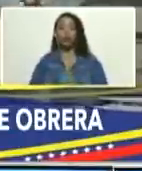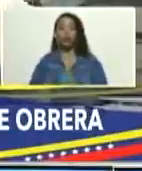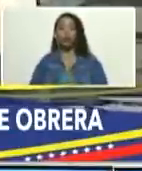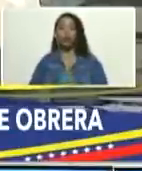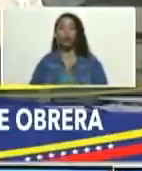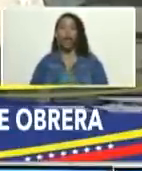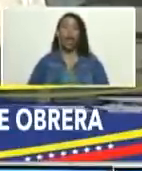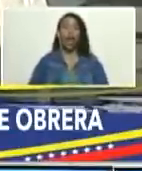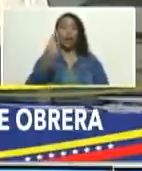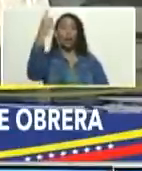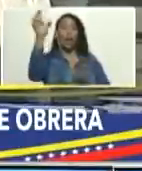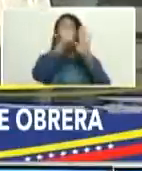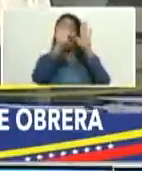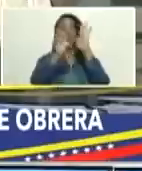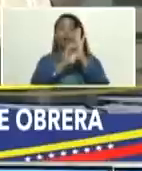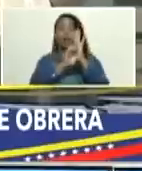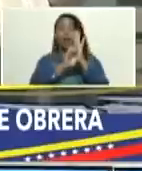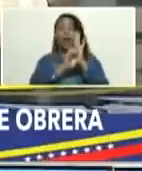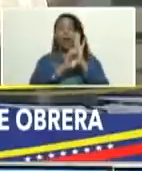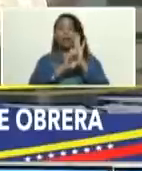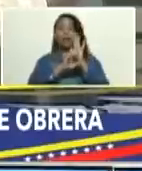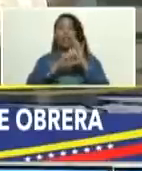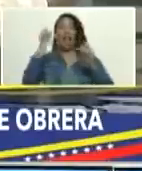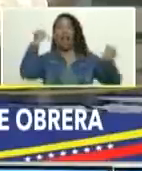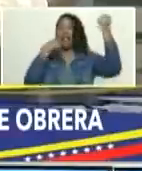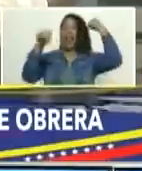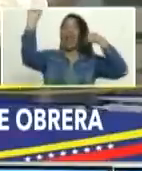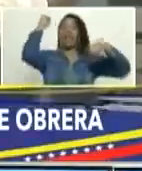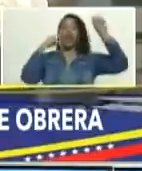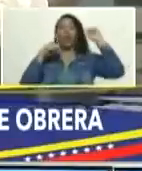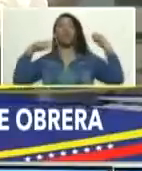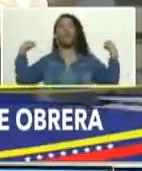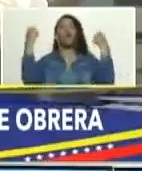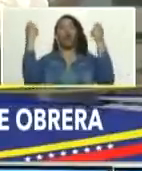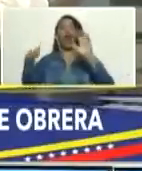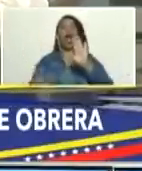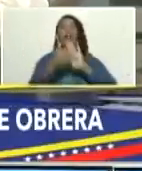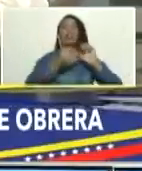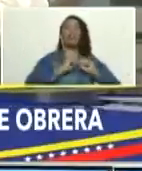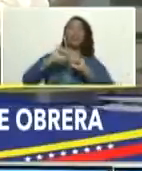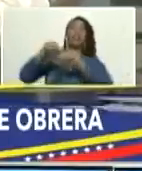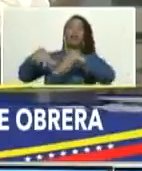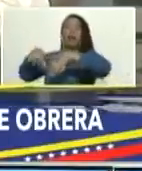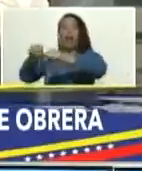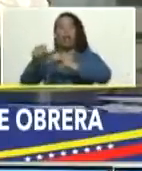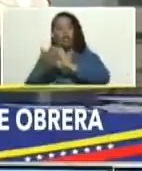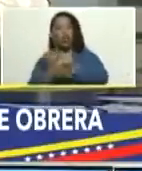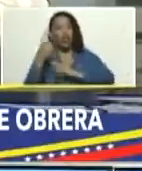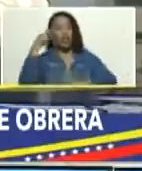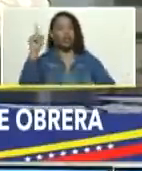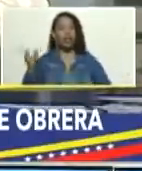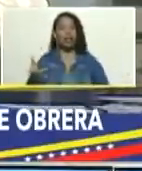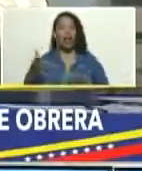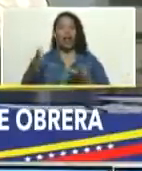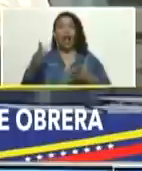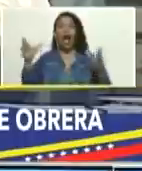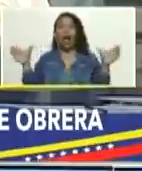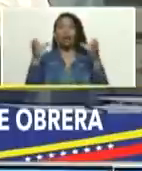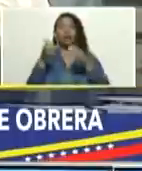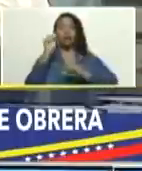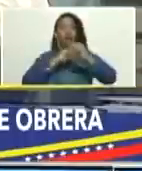La primera etapa, la etapa de las rebeliones populares antiimperialistas, de las rebeliones militares antiimperialistas,